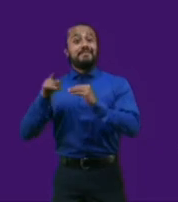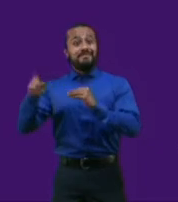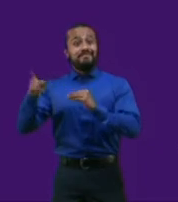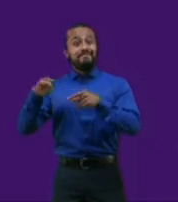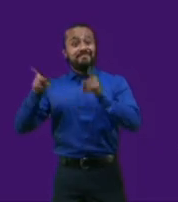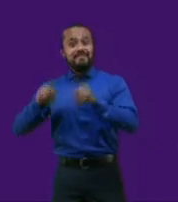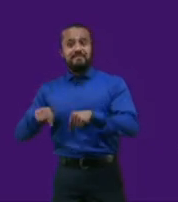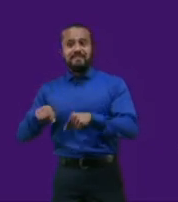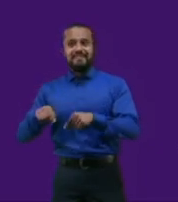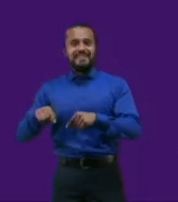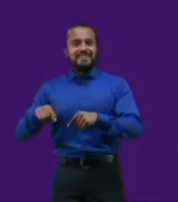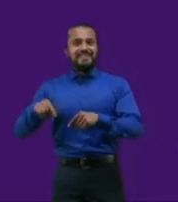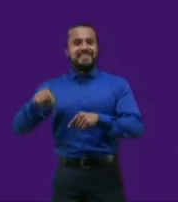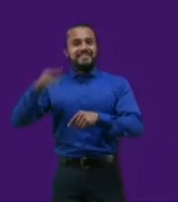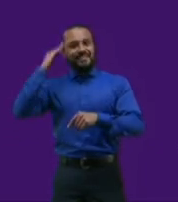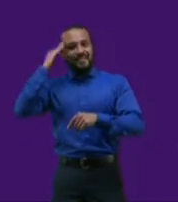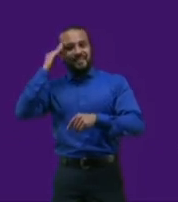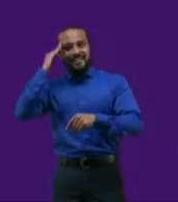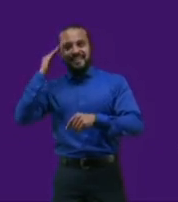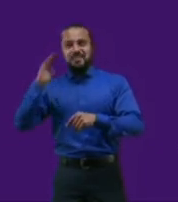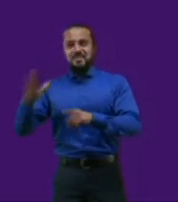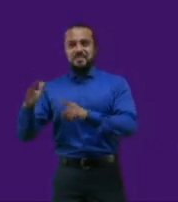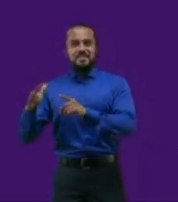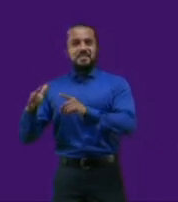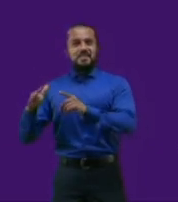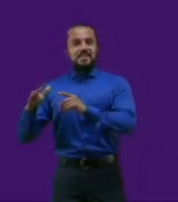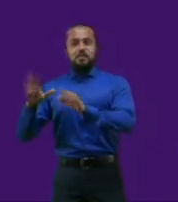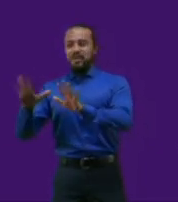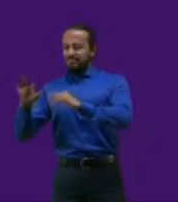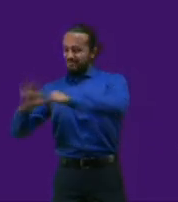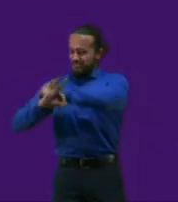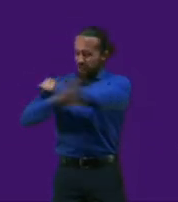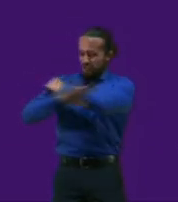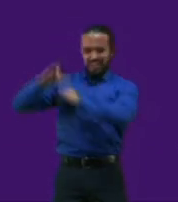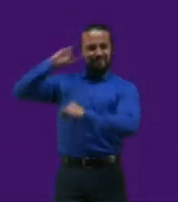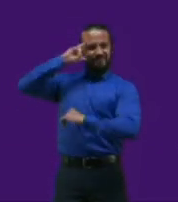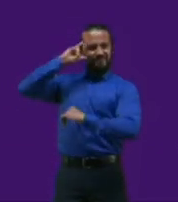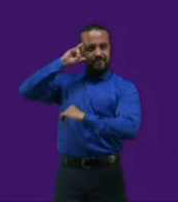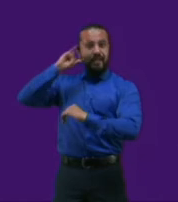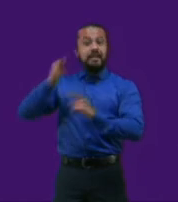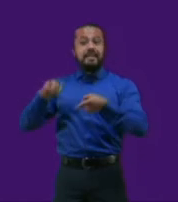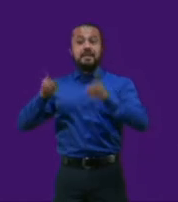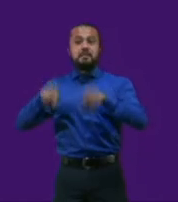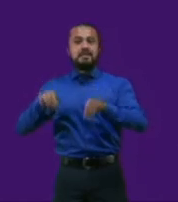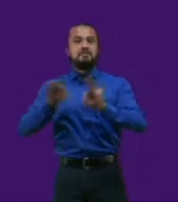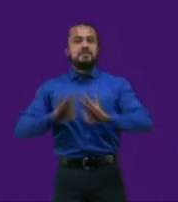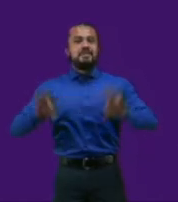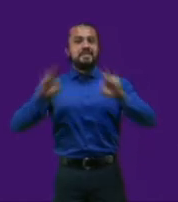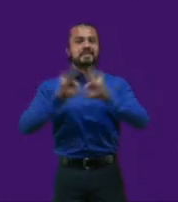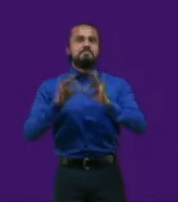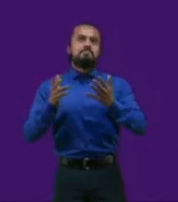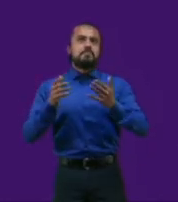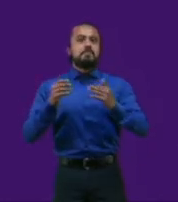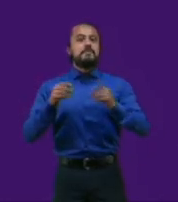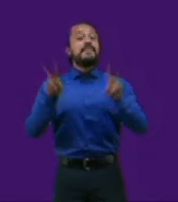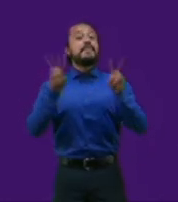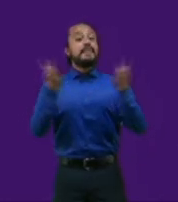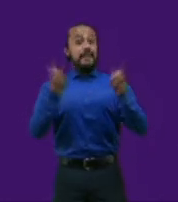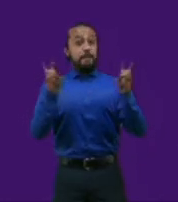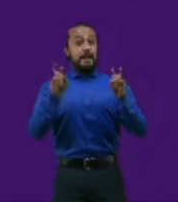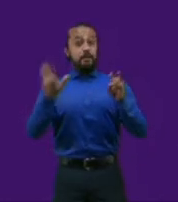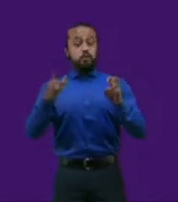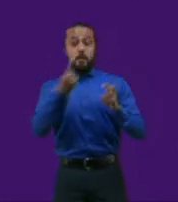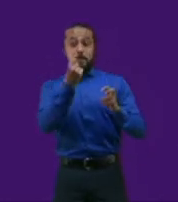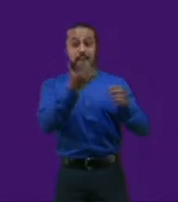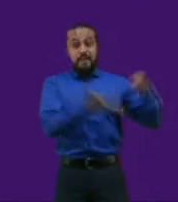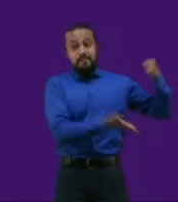que entiende como un poco eso, esa psicología ahí. Y lo otro es ya también como, ya no tanto en el tema de inversión, o sea, enfocándote